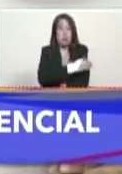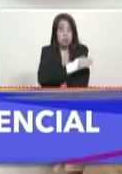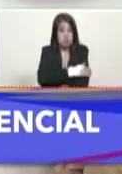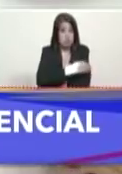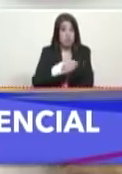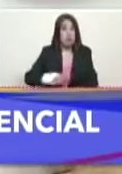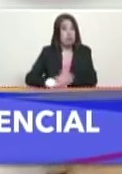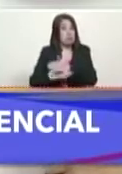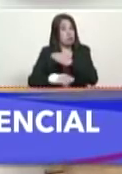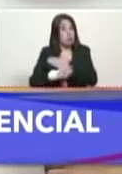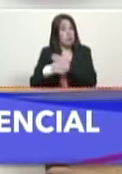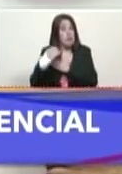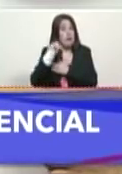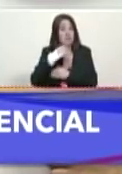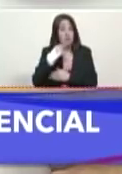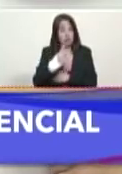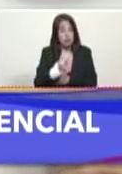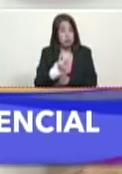voz.